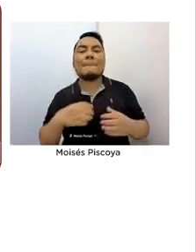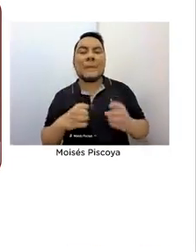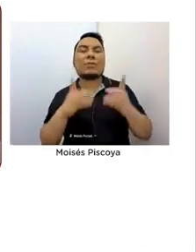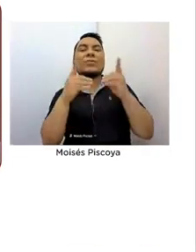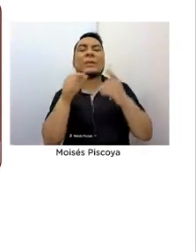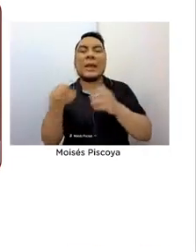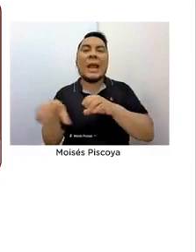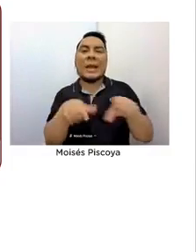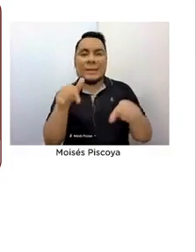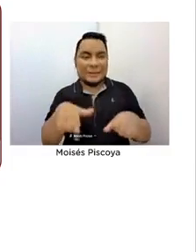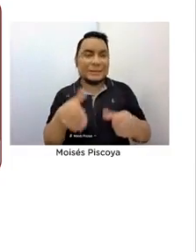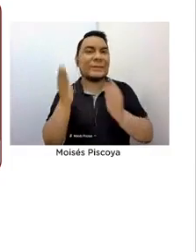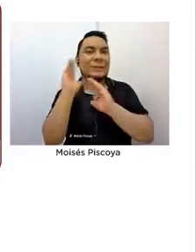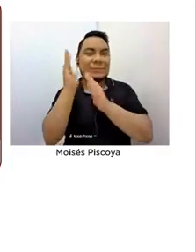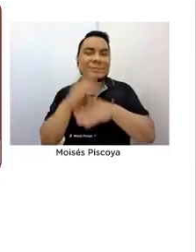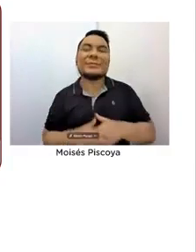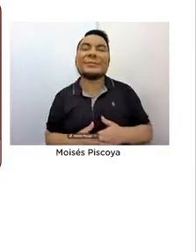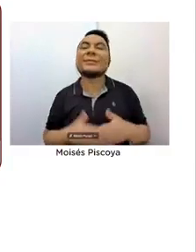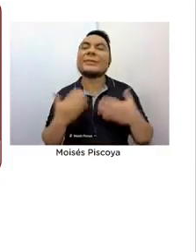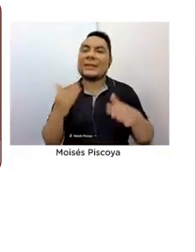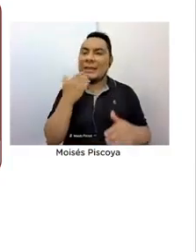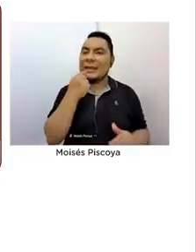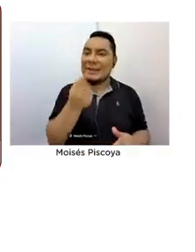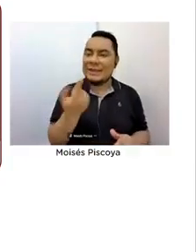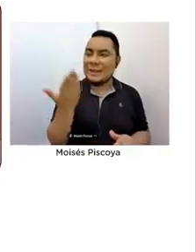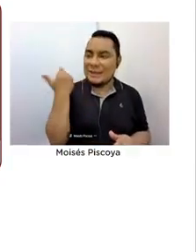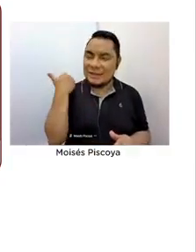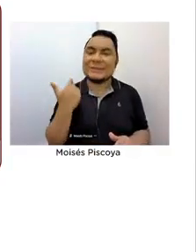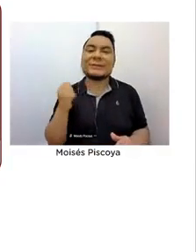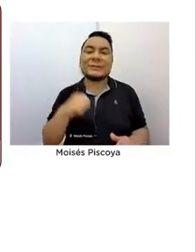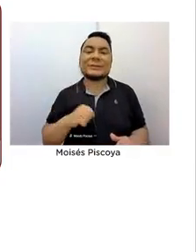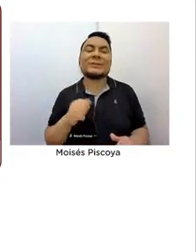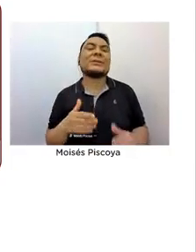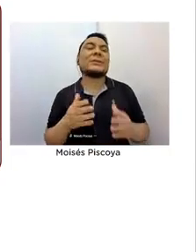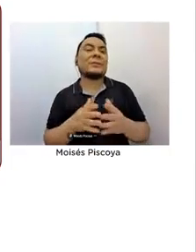actividad, que como ya se dijo anteriormente es muy